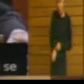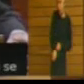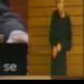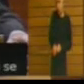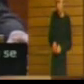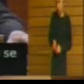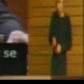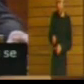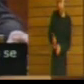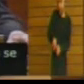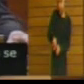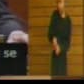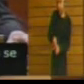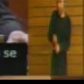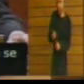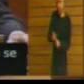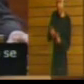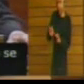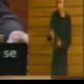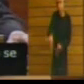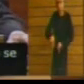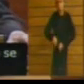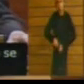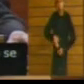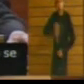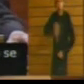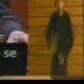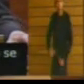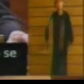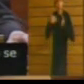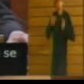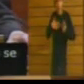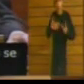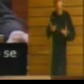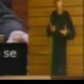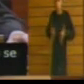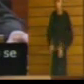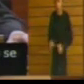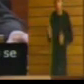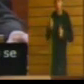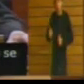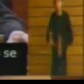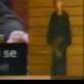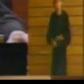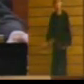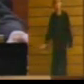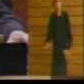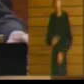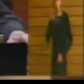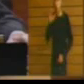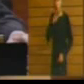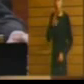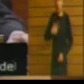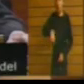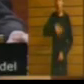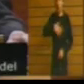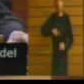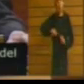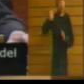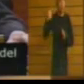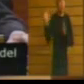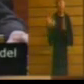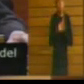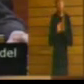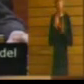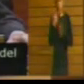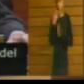se intrometan en una cuestión que es competencia única y exclusivamente del Departamento de Educación. Y por eso nosotros en el primer